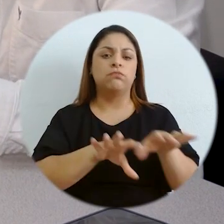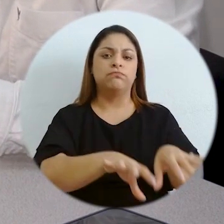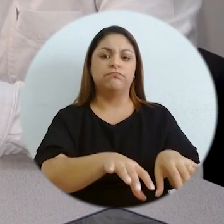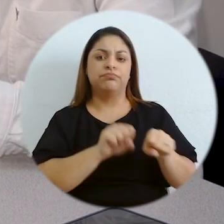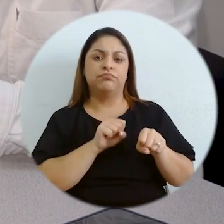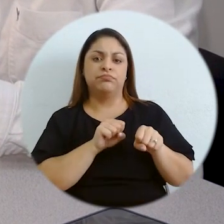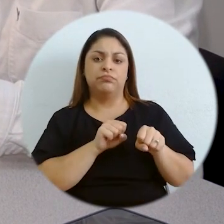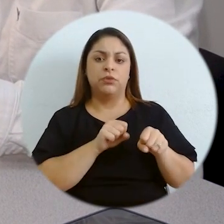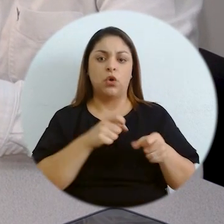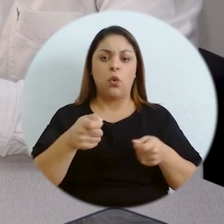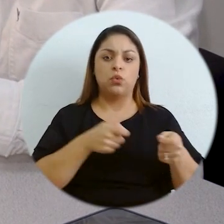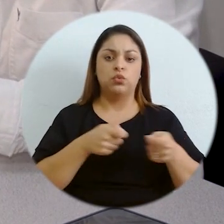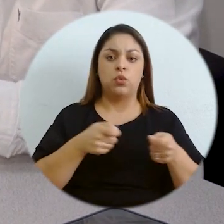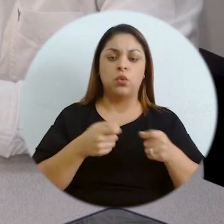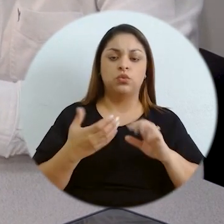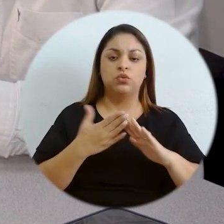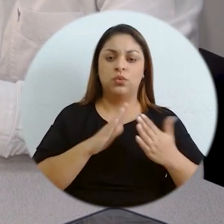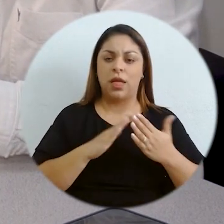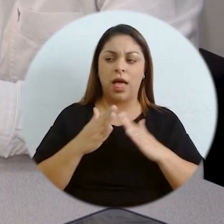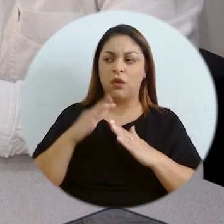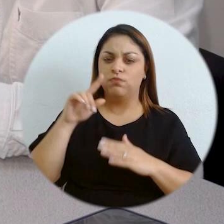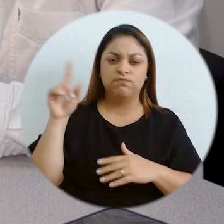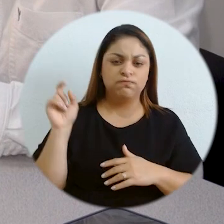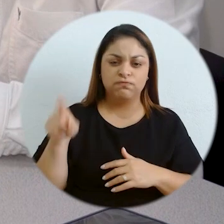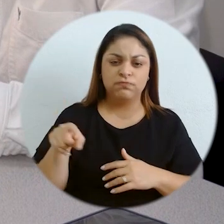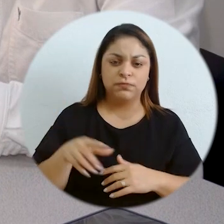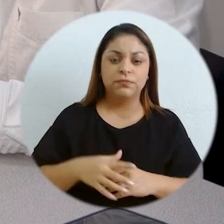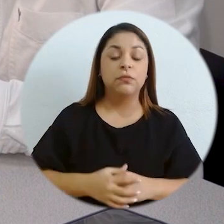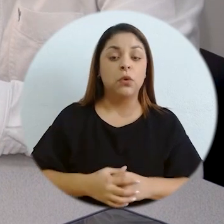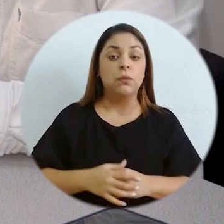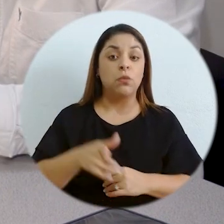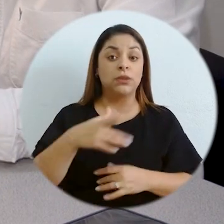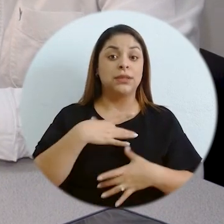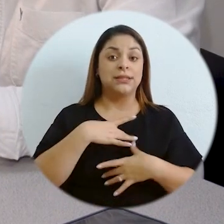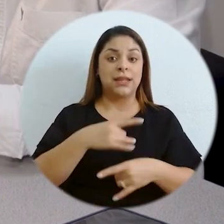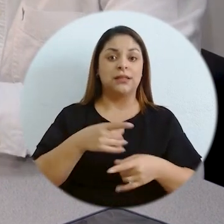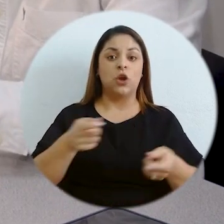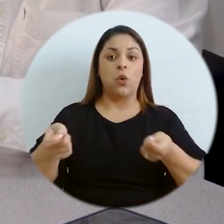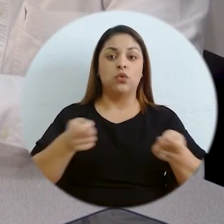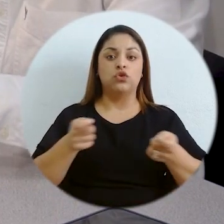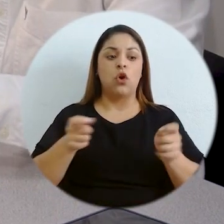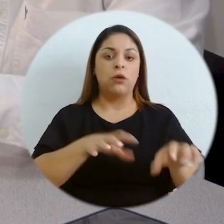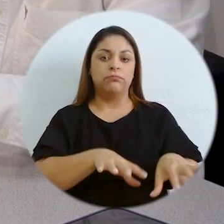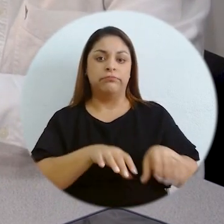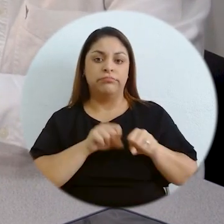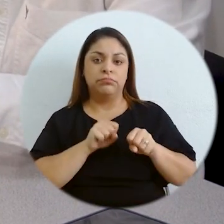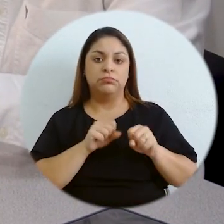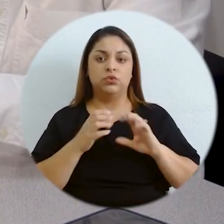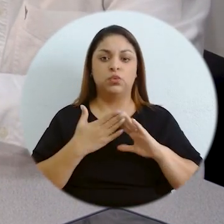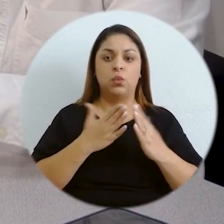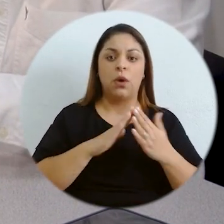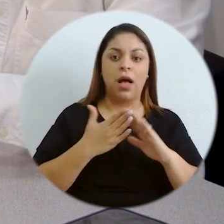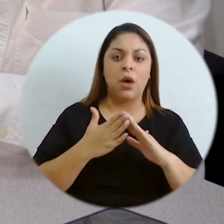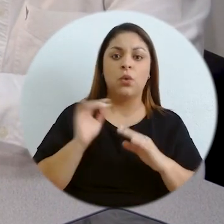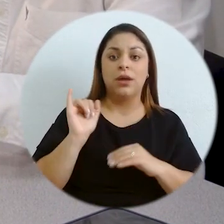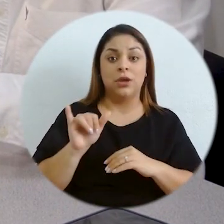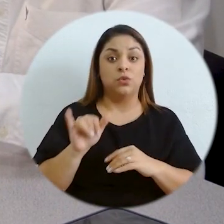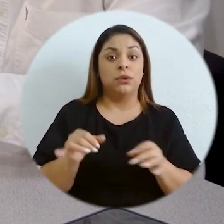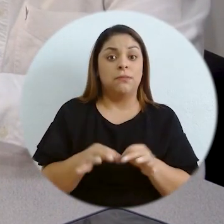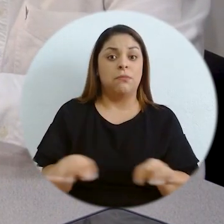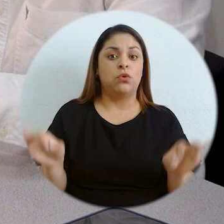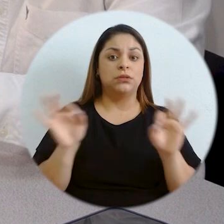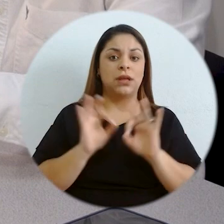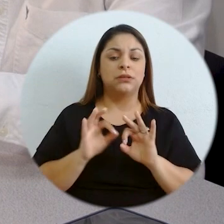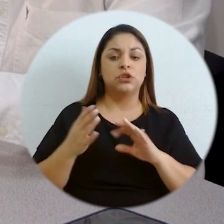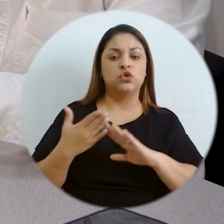control ciudadano que se pueden dar? Es muy interesante cuando hablamos de control ciudadano porque en realidad el control ciudadano